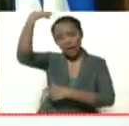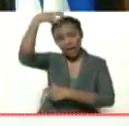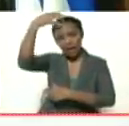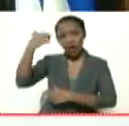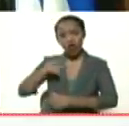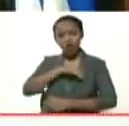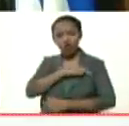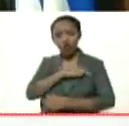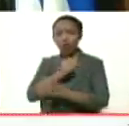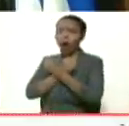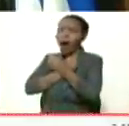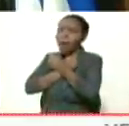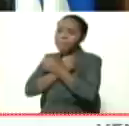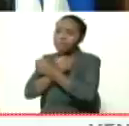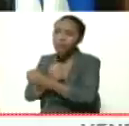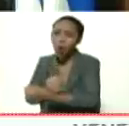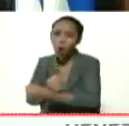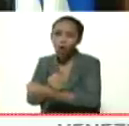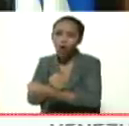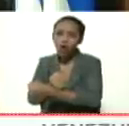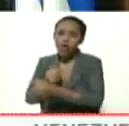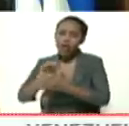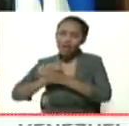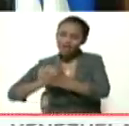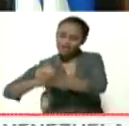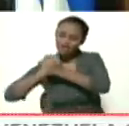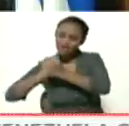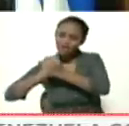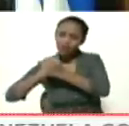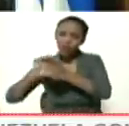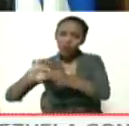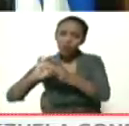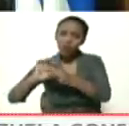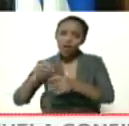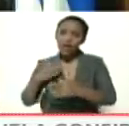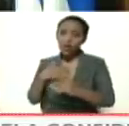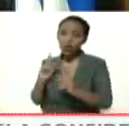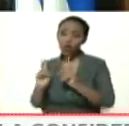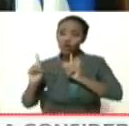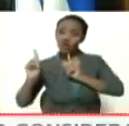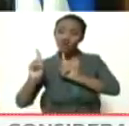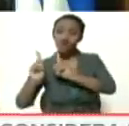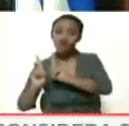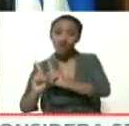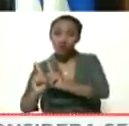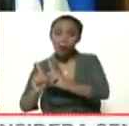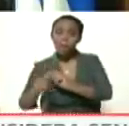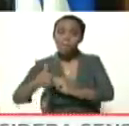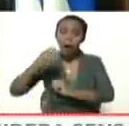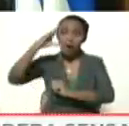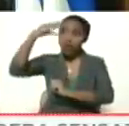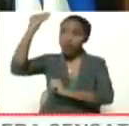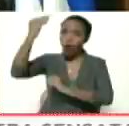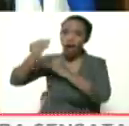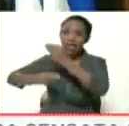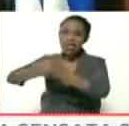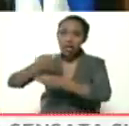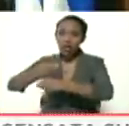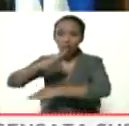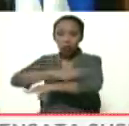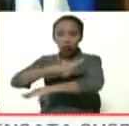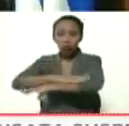nosotros el amor y la fraternidad. Que nos acerquemos a Dios realizando obras de